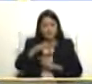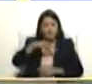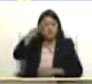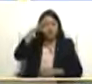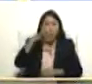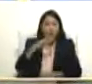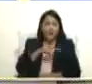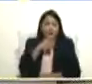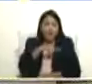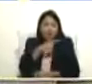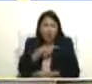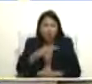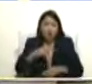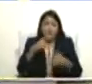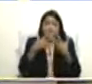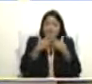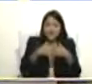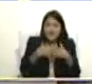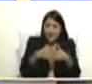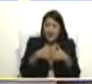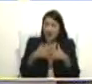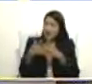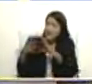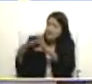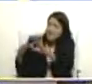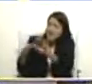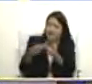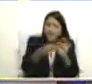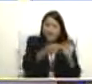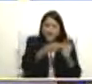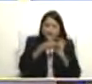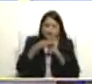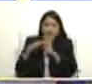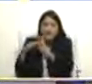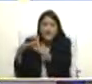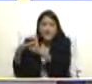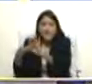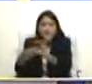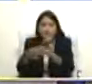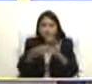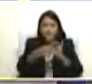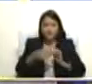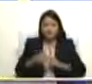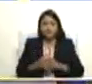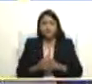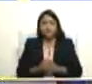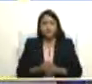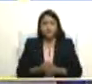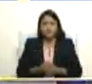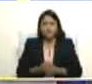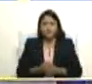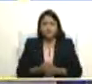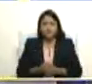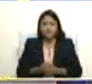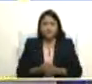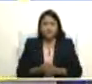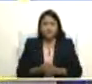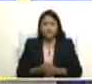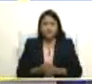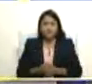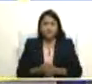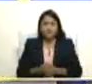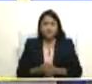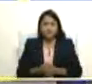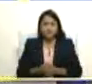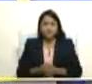espirituales, empresariales, de todos los movimientos sociales, de las fuerzas populares, del poder popular,